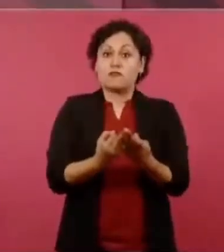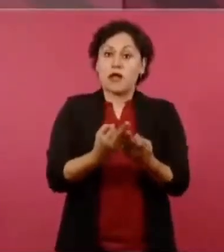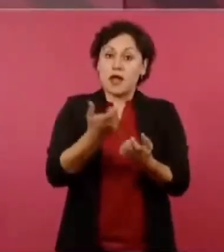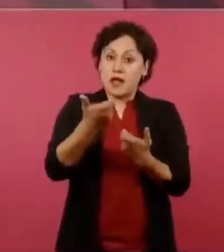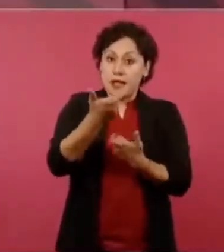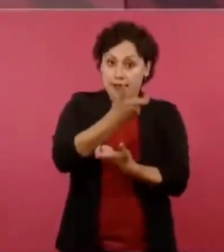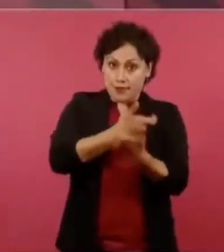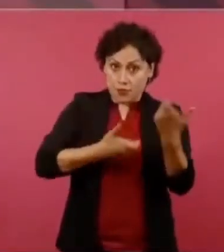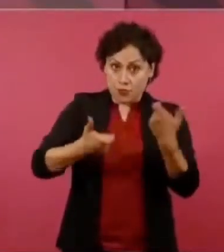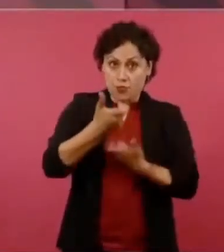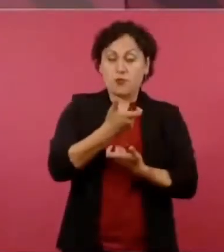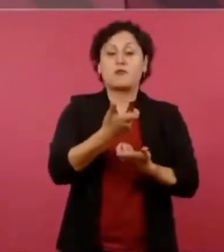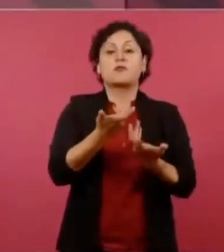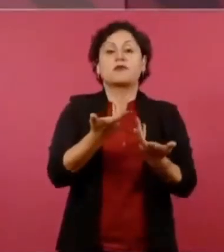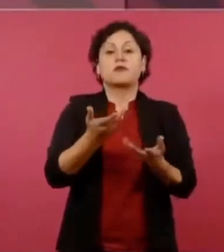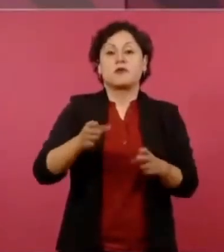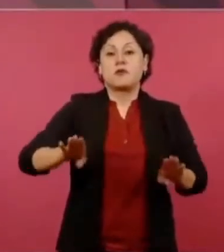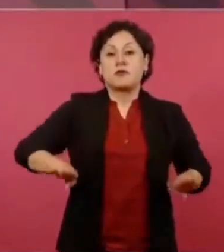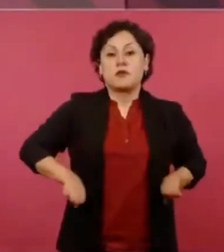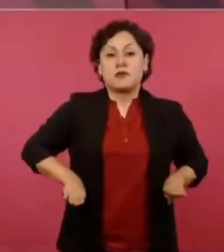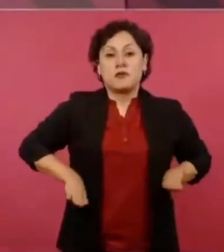o de pillaje